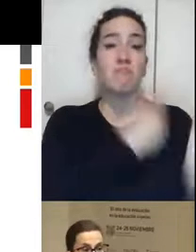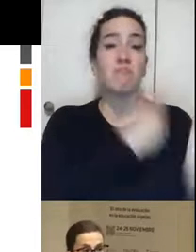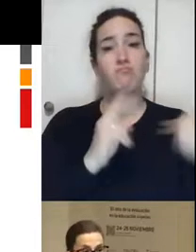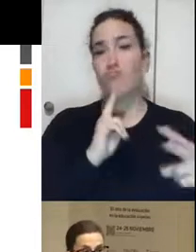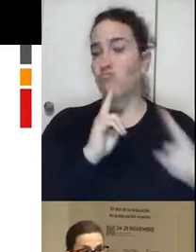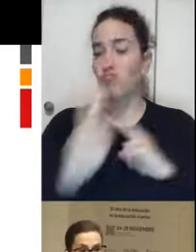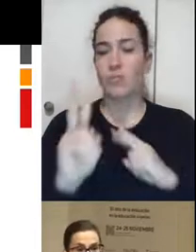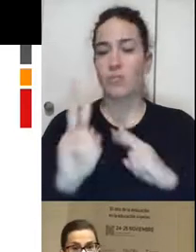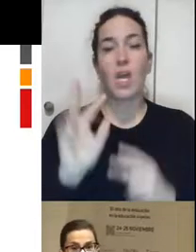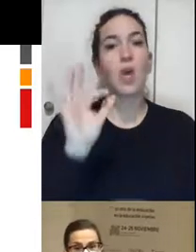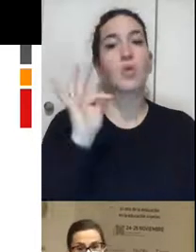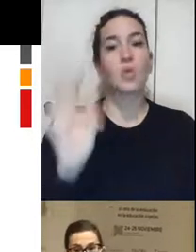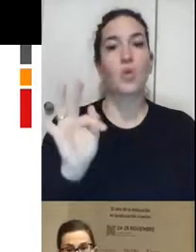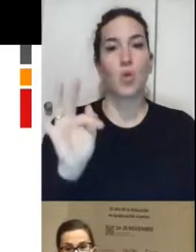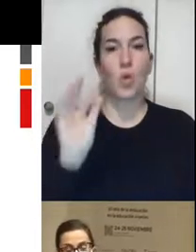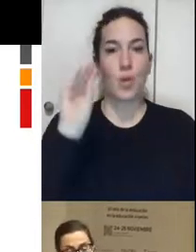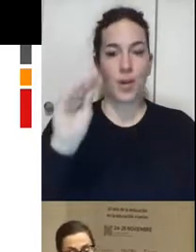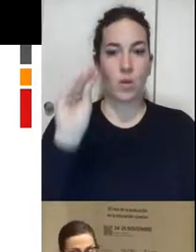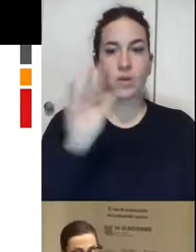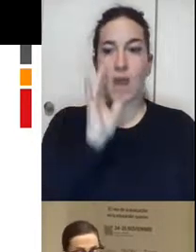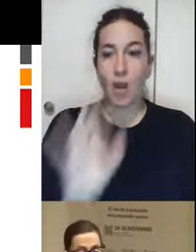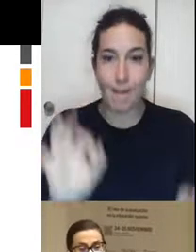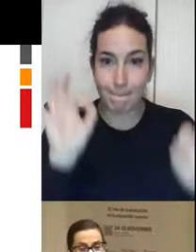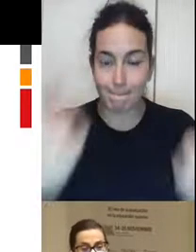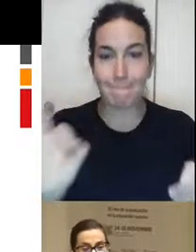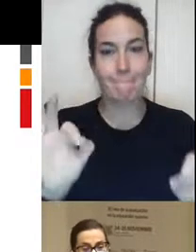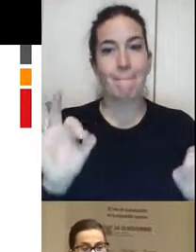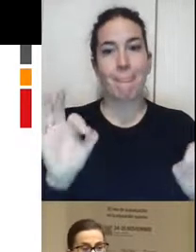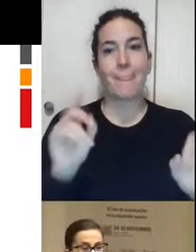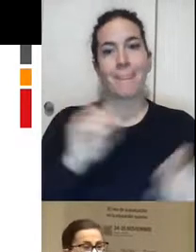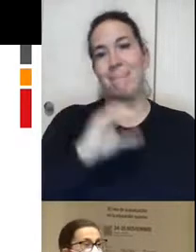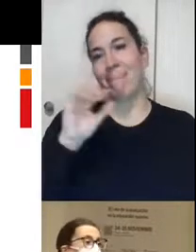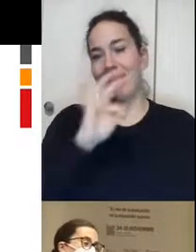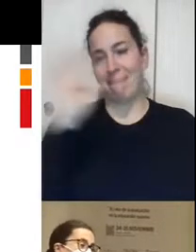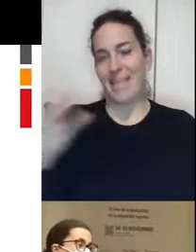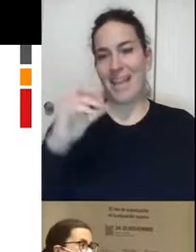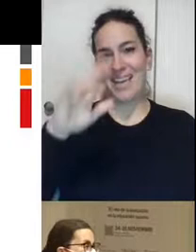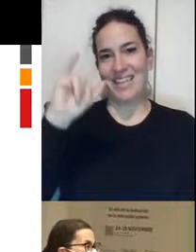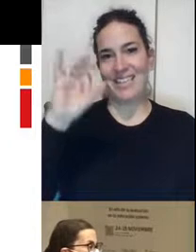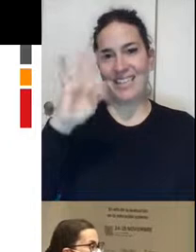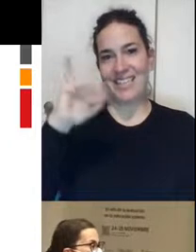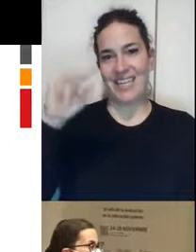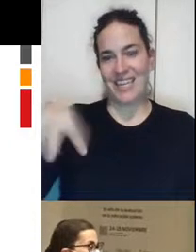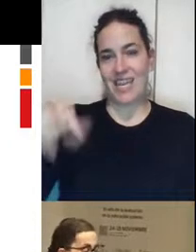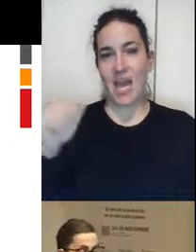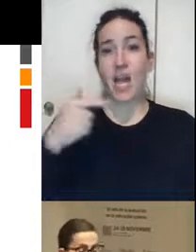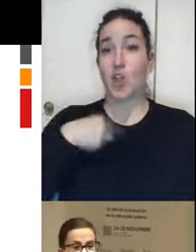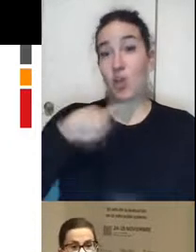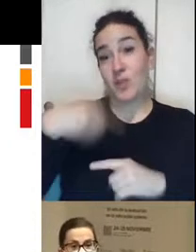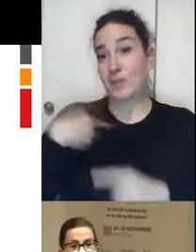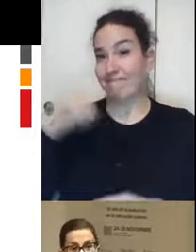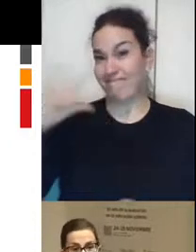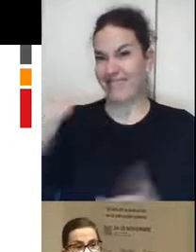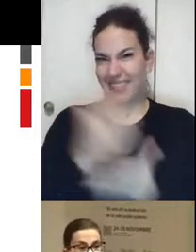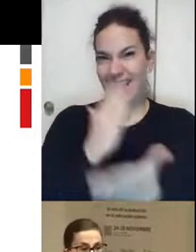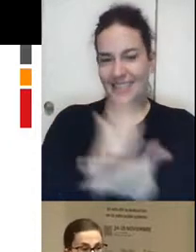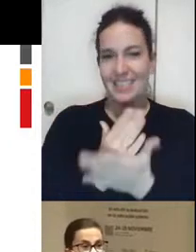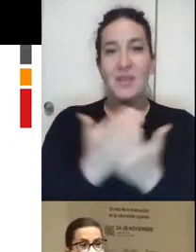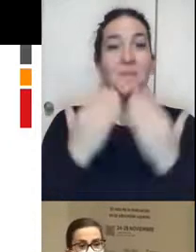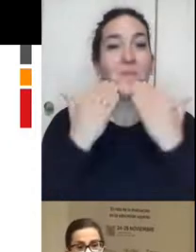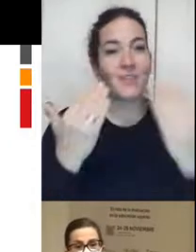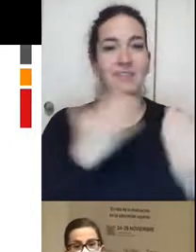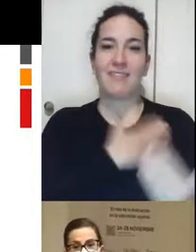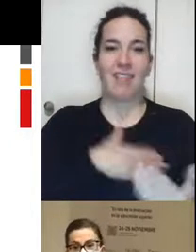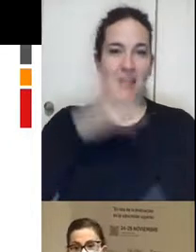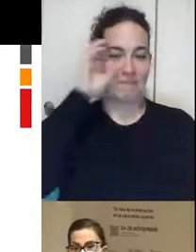en el turno de preguntas. Ahora sí, adelanto que en este caso será Cristina la que responda porque yo después tengo clase. Un placer, muchas gracias